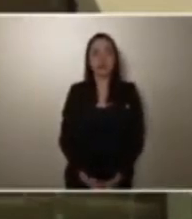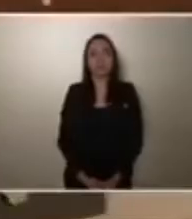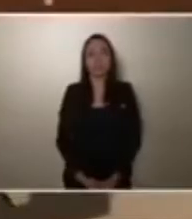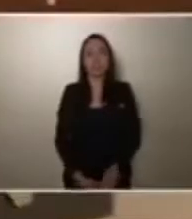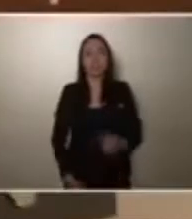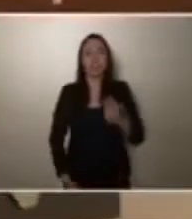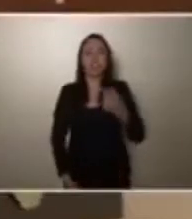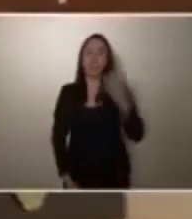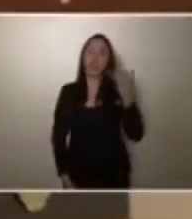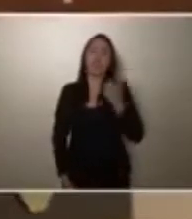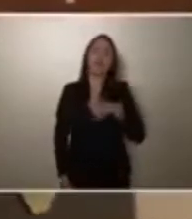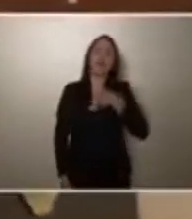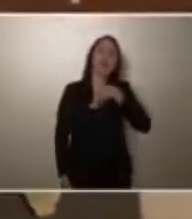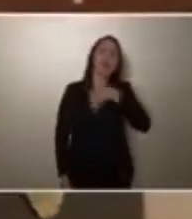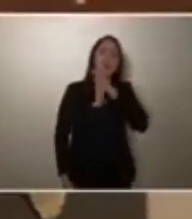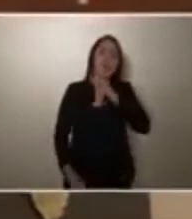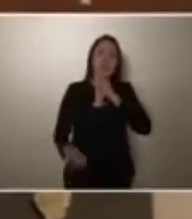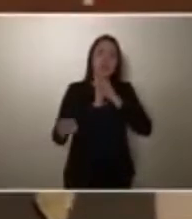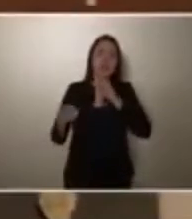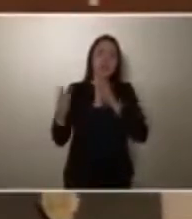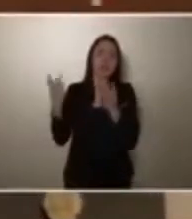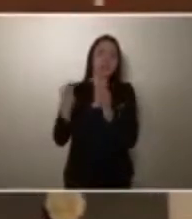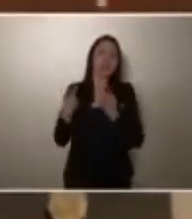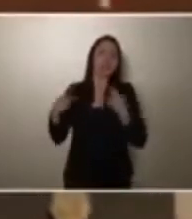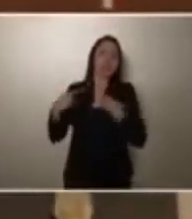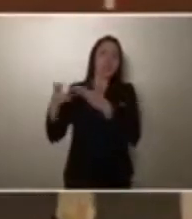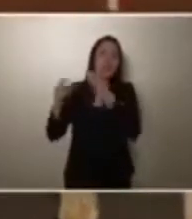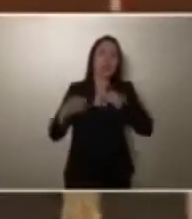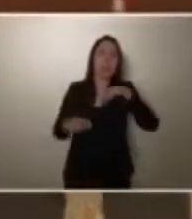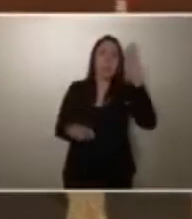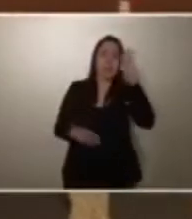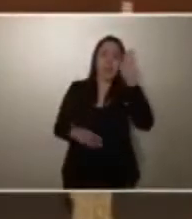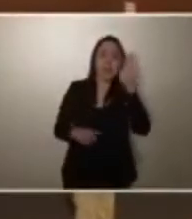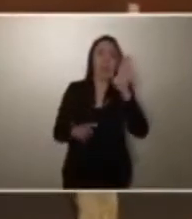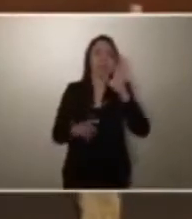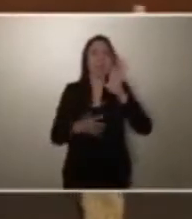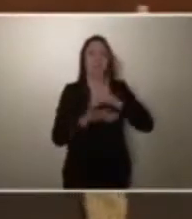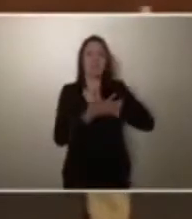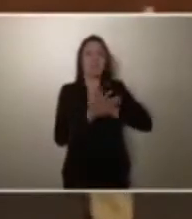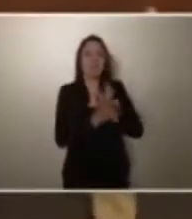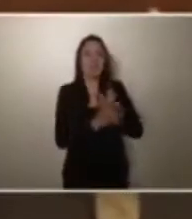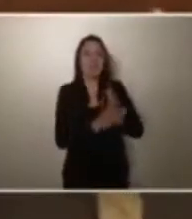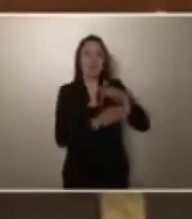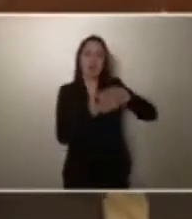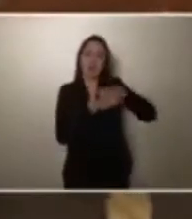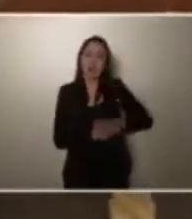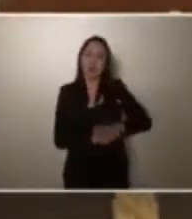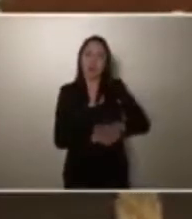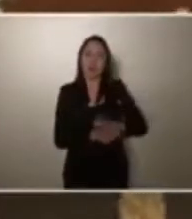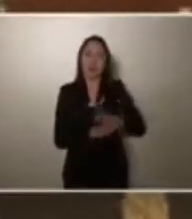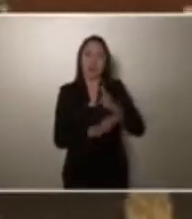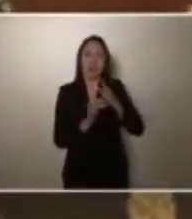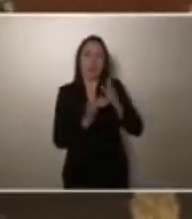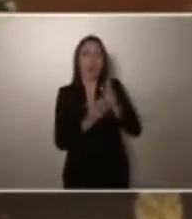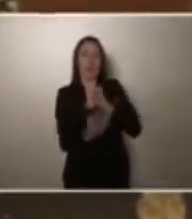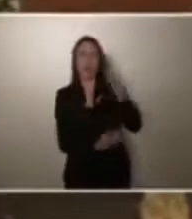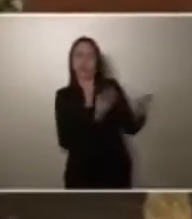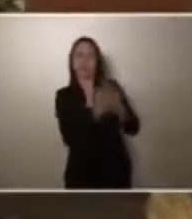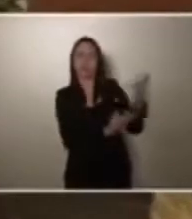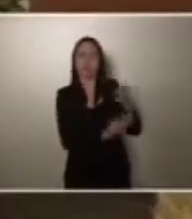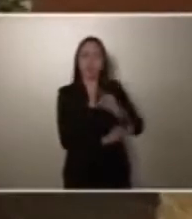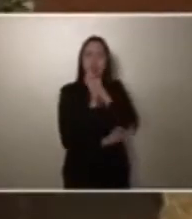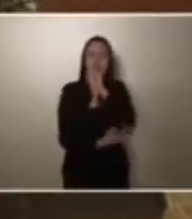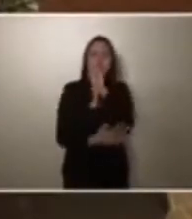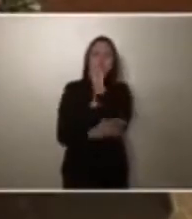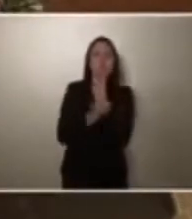Se equivocan rotundamente aquellos que piensan que ante las calumnias dejaría de defender la causa